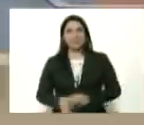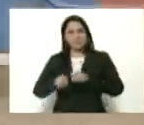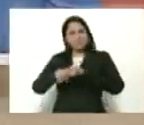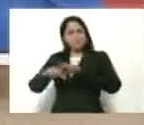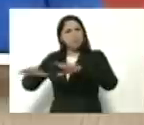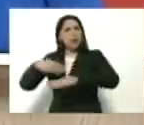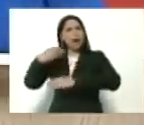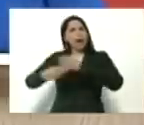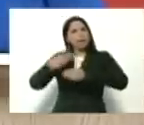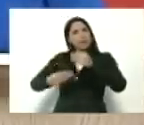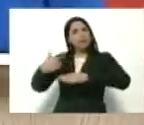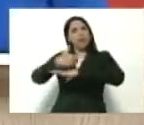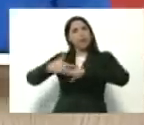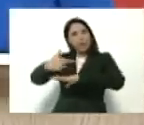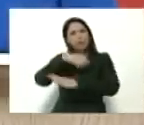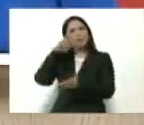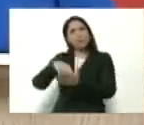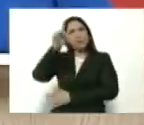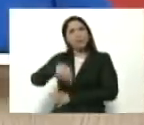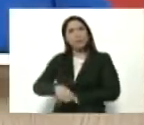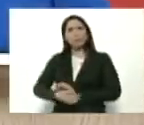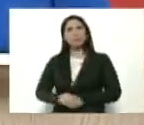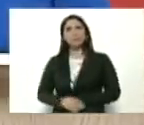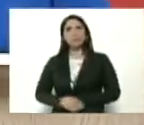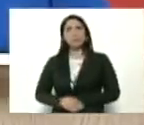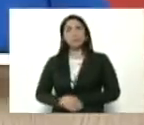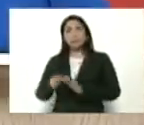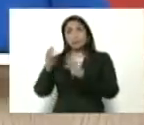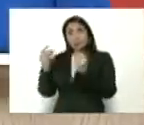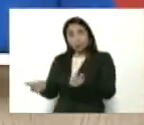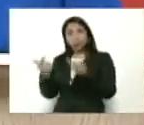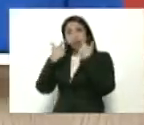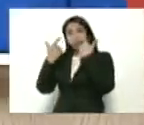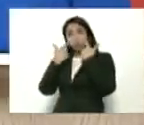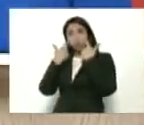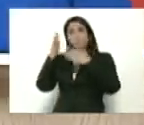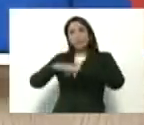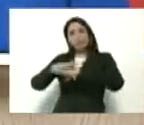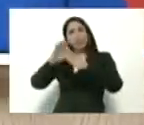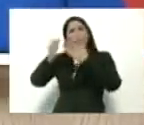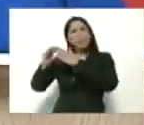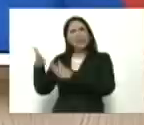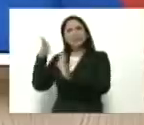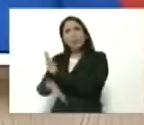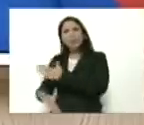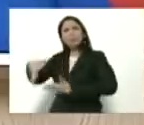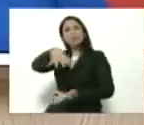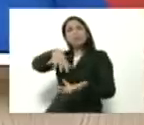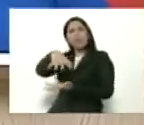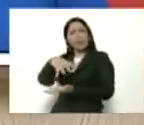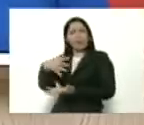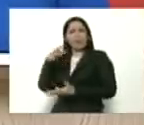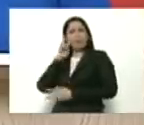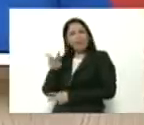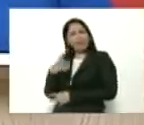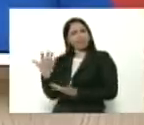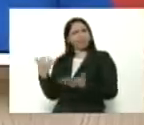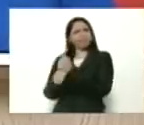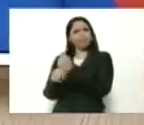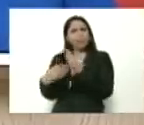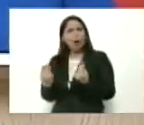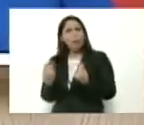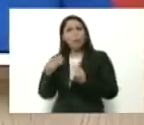nacional, producto también de alertas que pasó la comunidad sobre situaciones irregulares, sobre